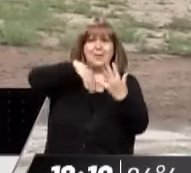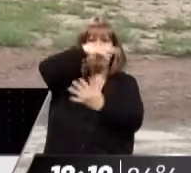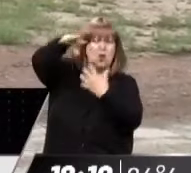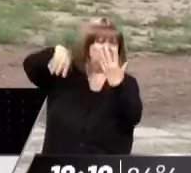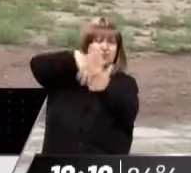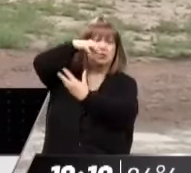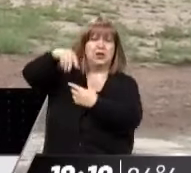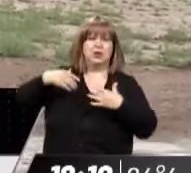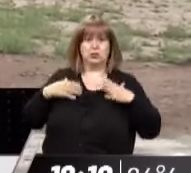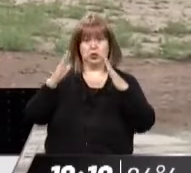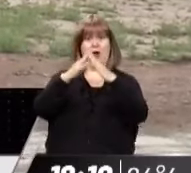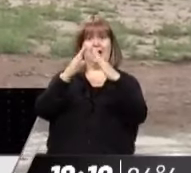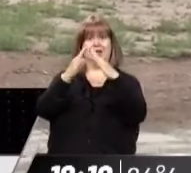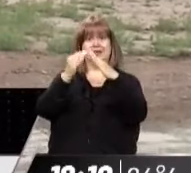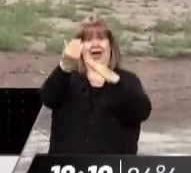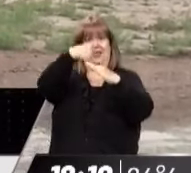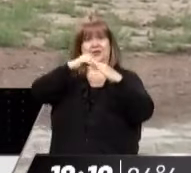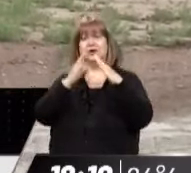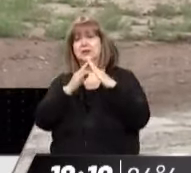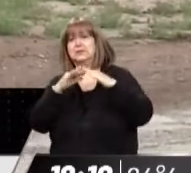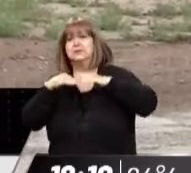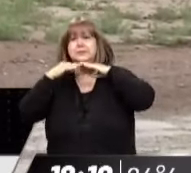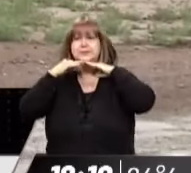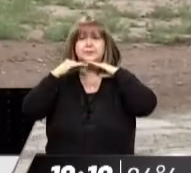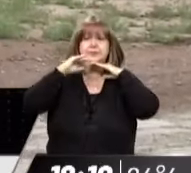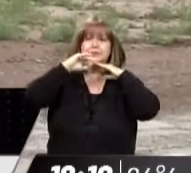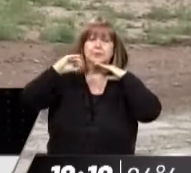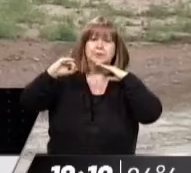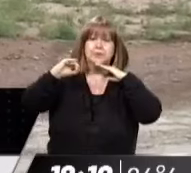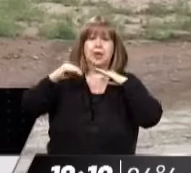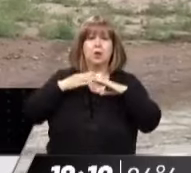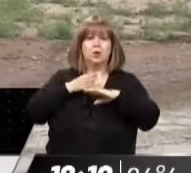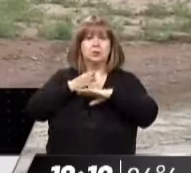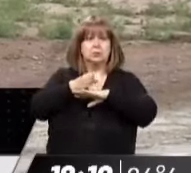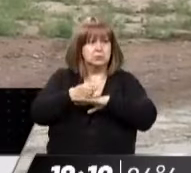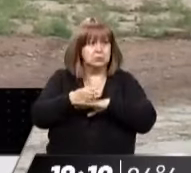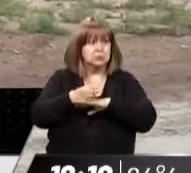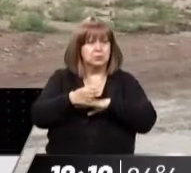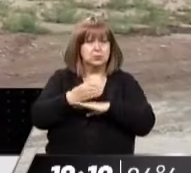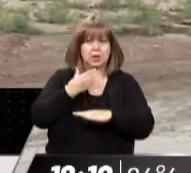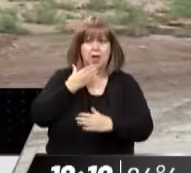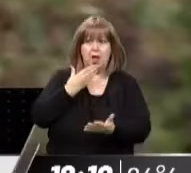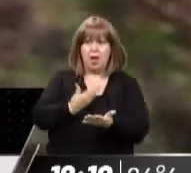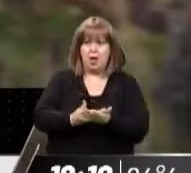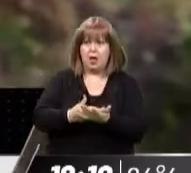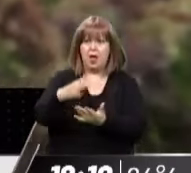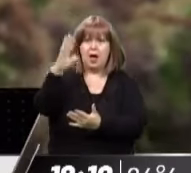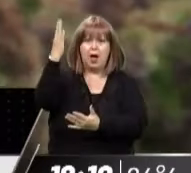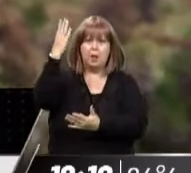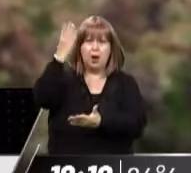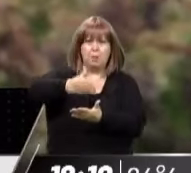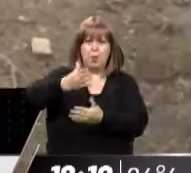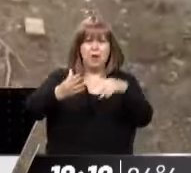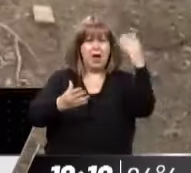nosotros estábamos dentro de la casa ya porque cayó granizo también. Y cuando salimos afuera nos encontramos con la sorpresa de los árboles caídos. Ahora, lo que podemos